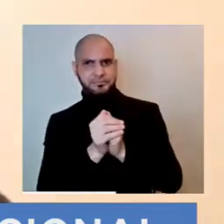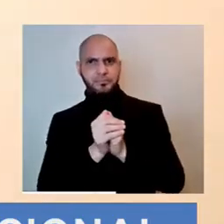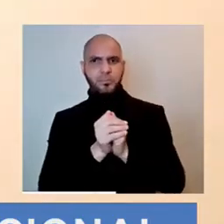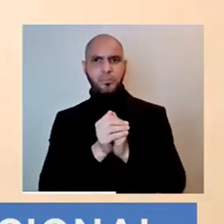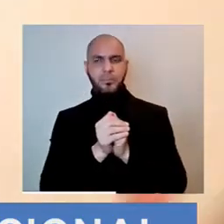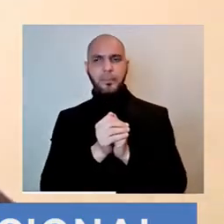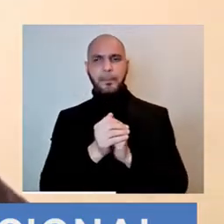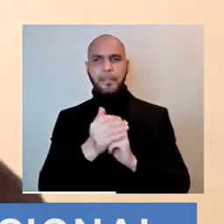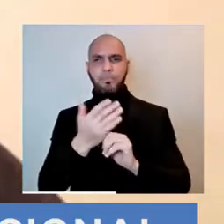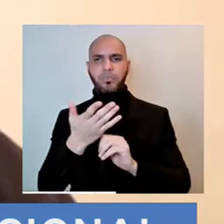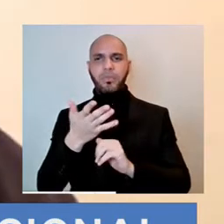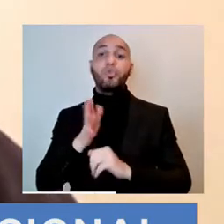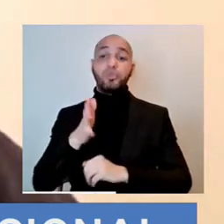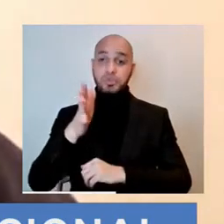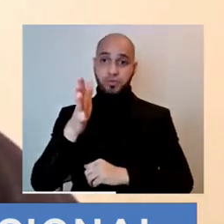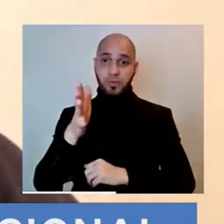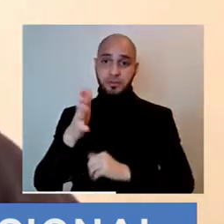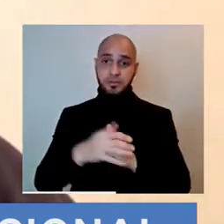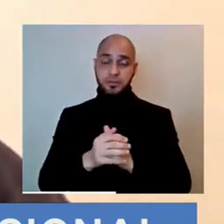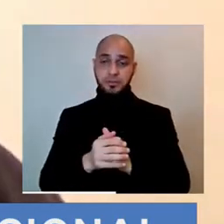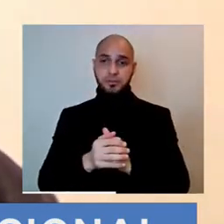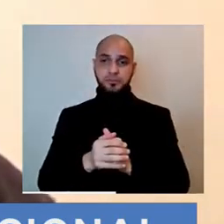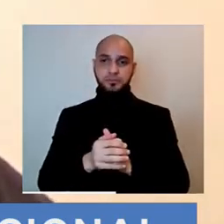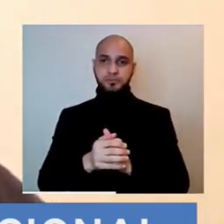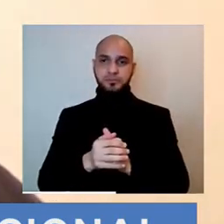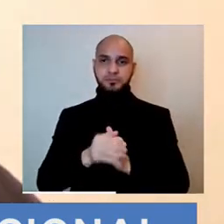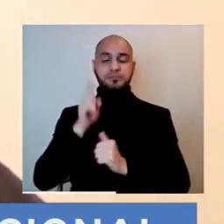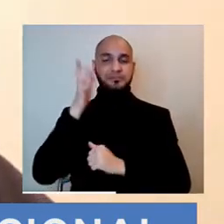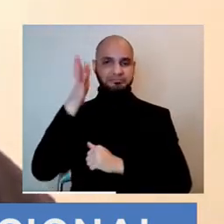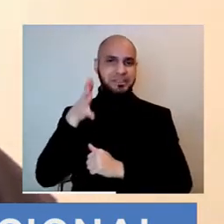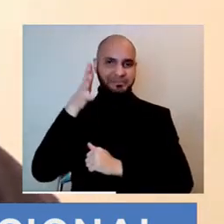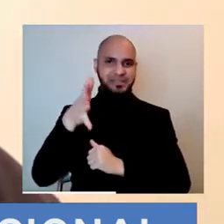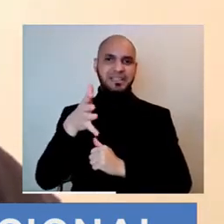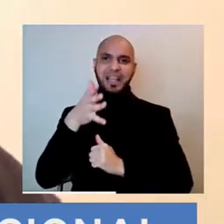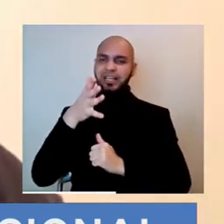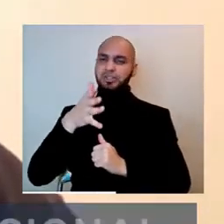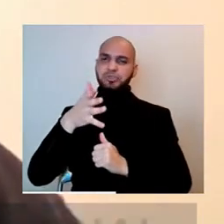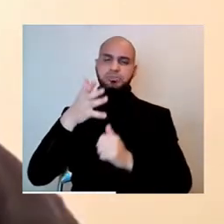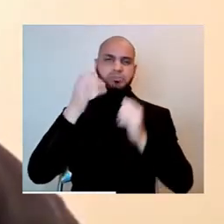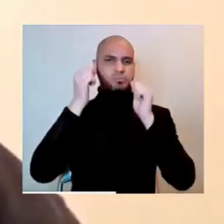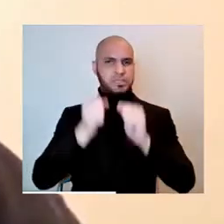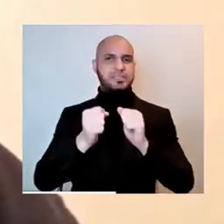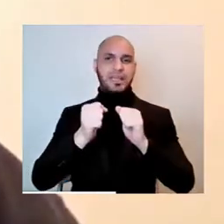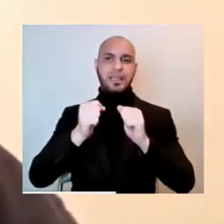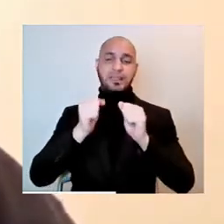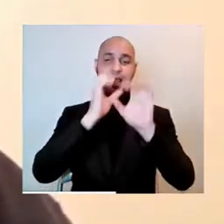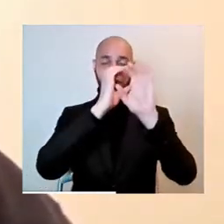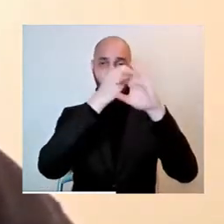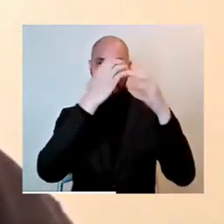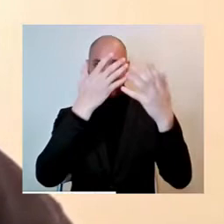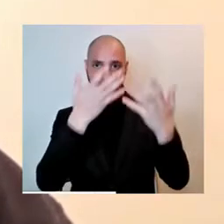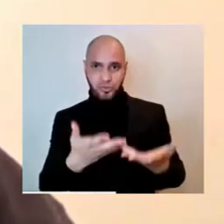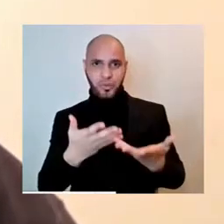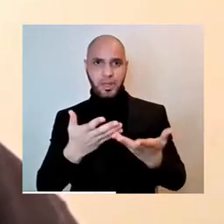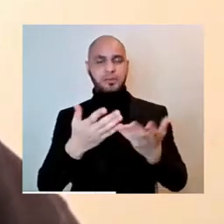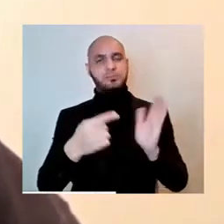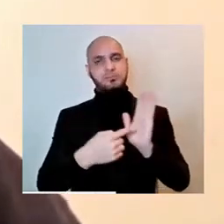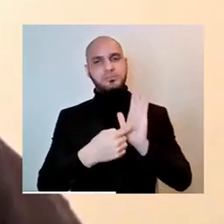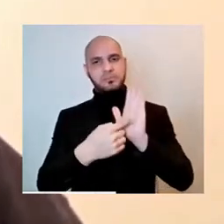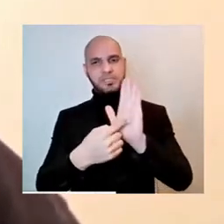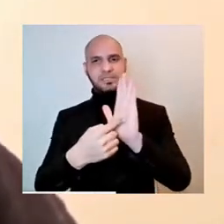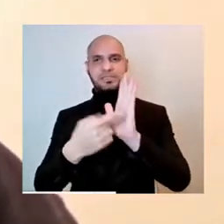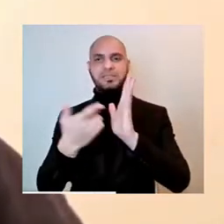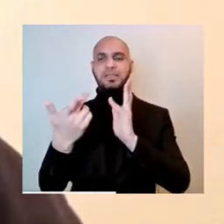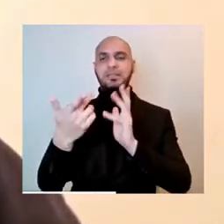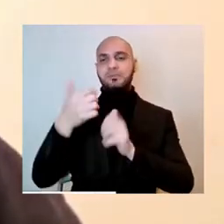Bueno, continuando con este seminario Pilares de la Astronomía Actual, tengo el agrado de